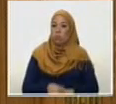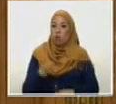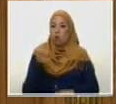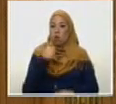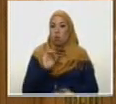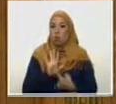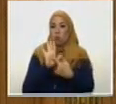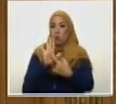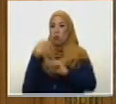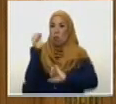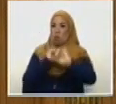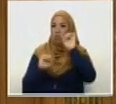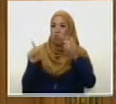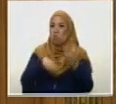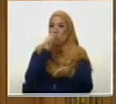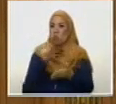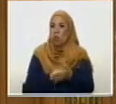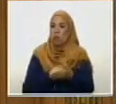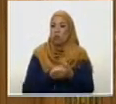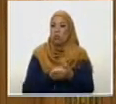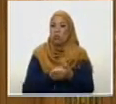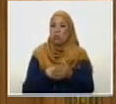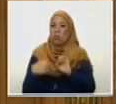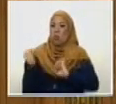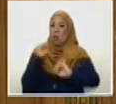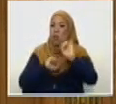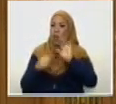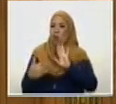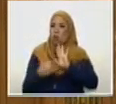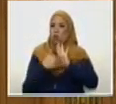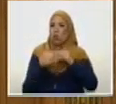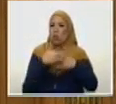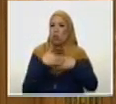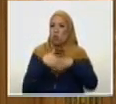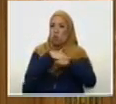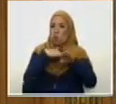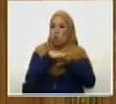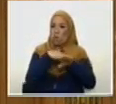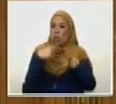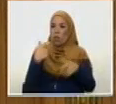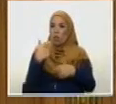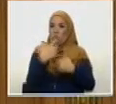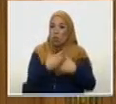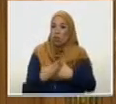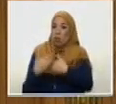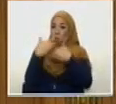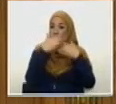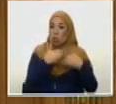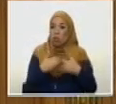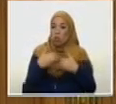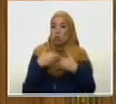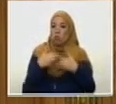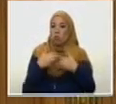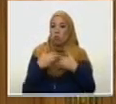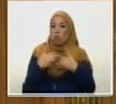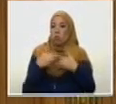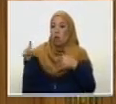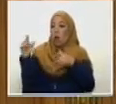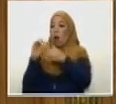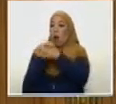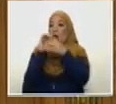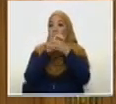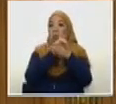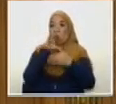Mostramos el rechazo total contra esas pretensiones del gobierno norteamericano y de sus